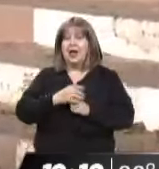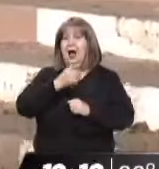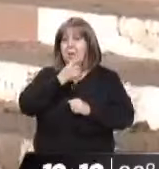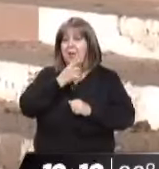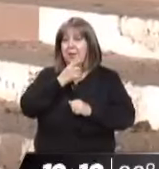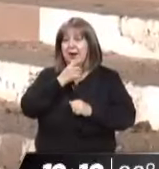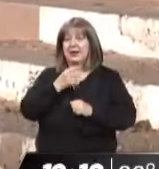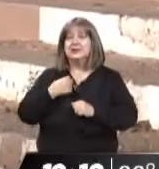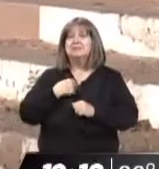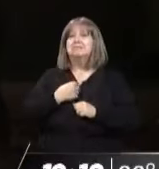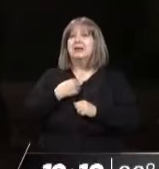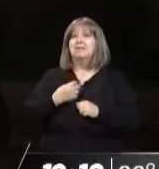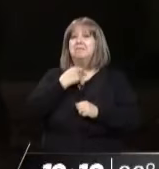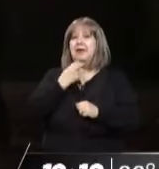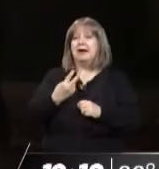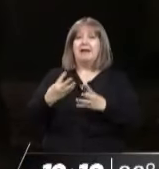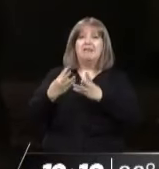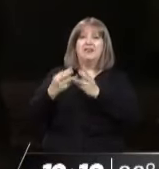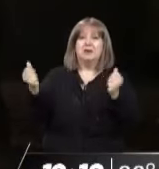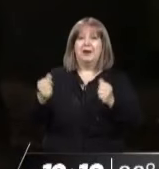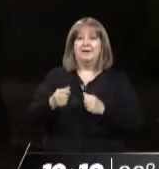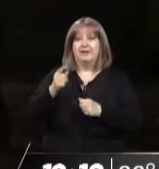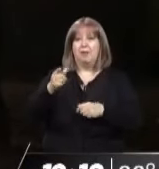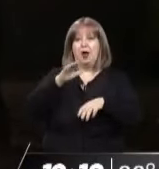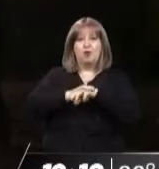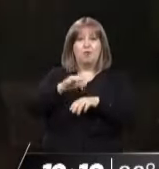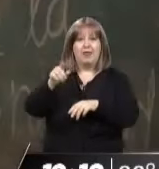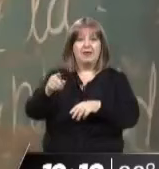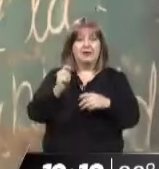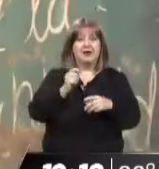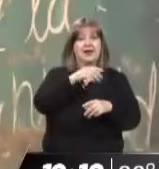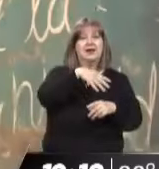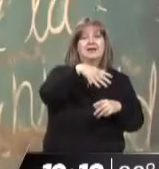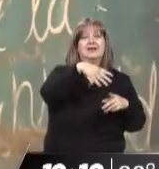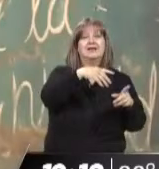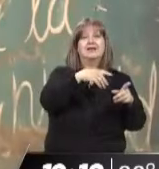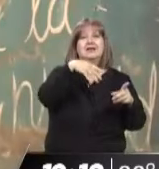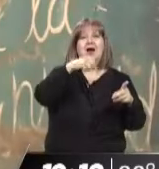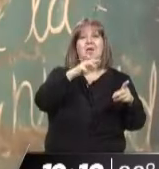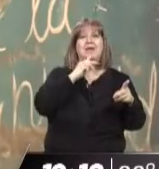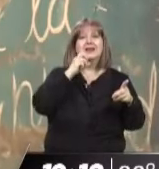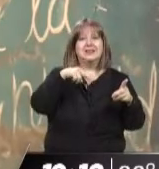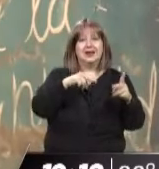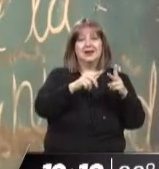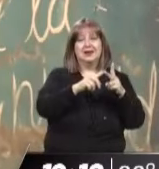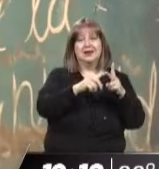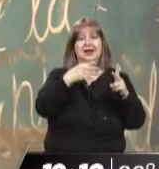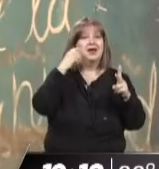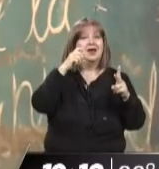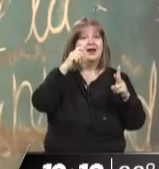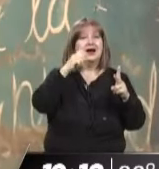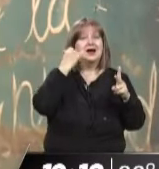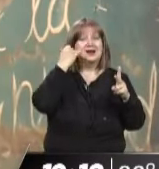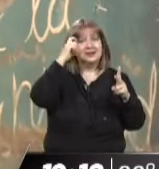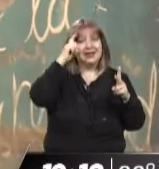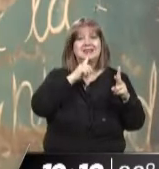culpándola de cosas que hicieron, que hizo Martín Márquez y Cayetano Chumacero. Y por